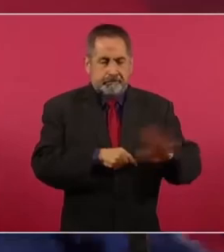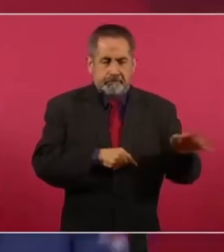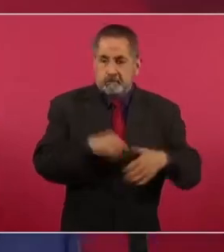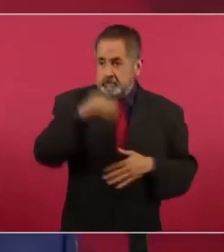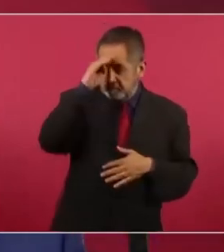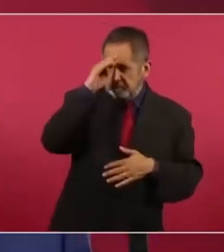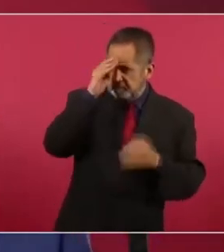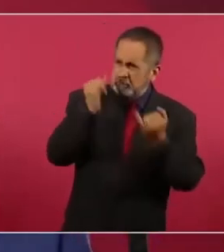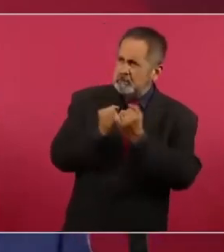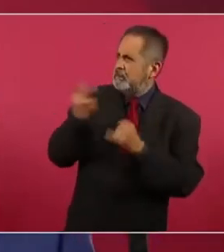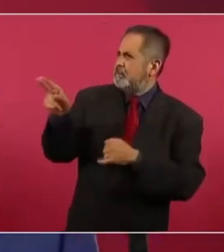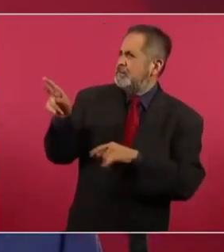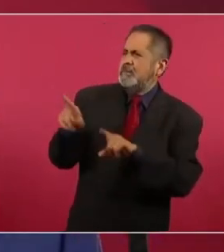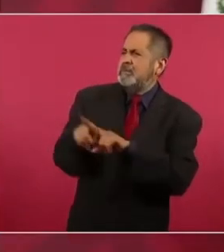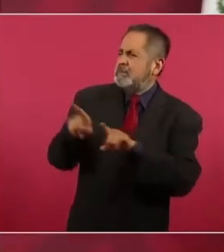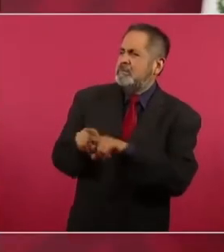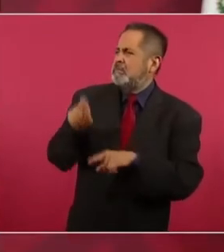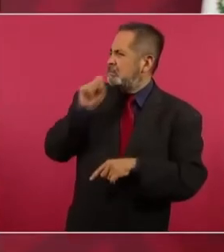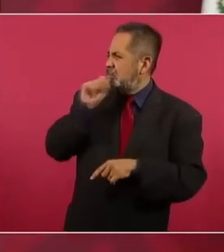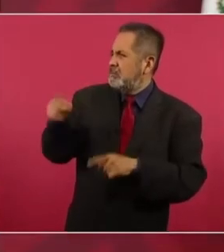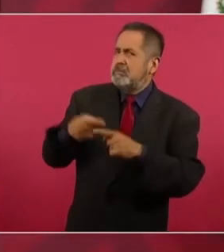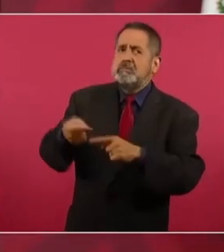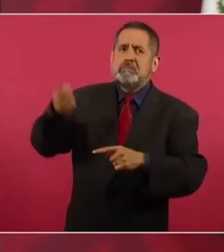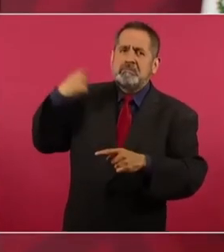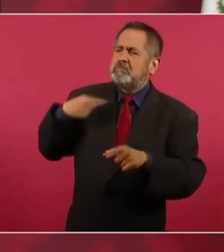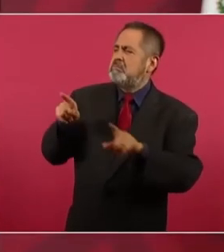piensan que es lo mismo.